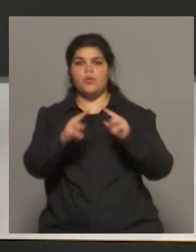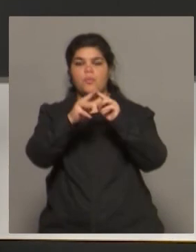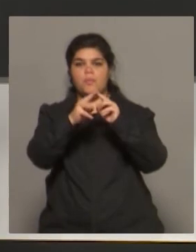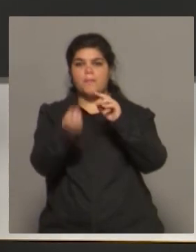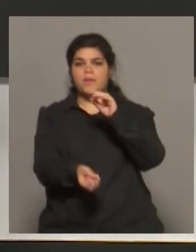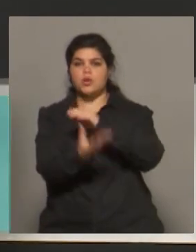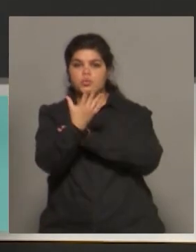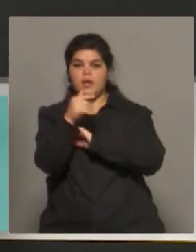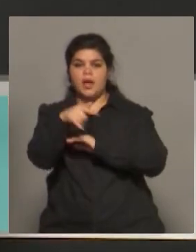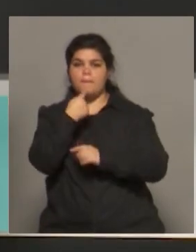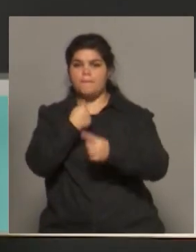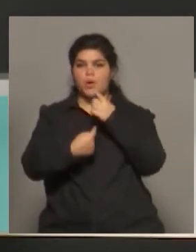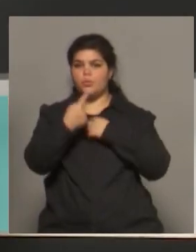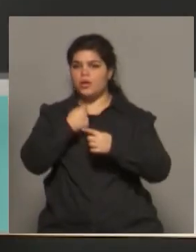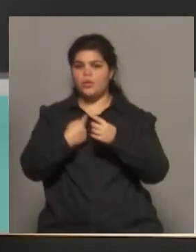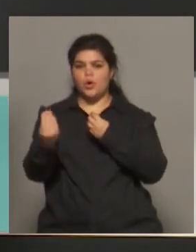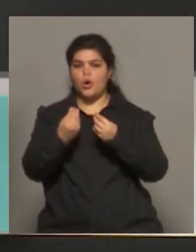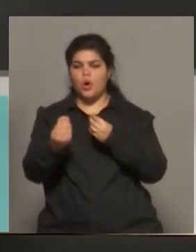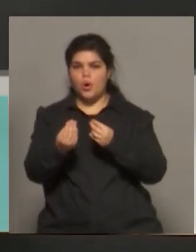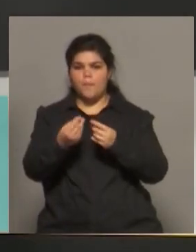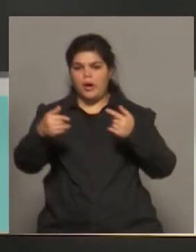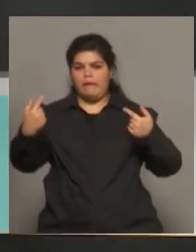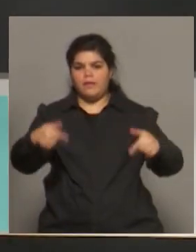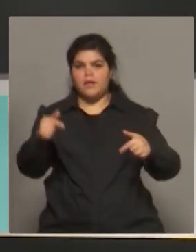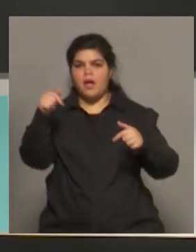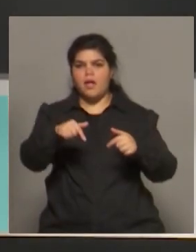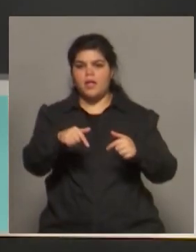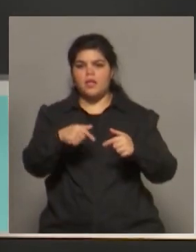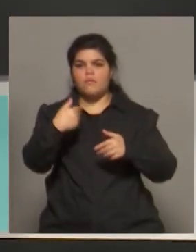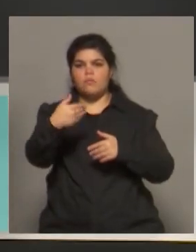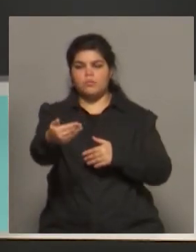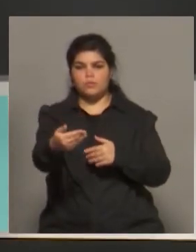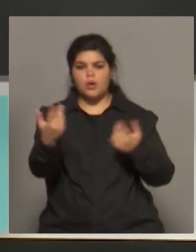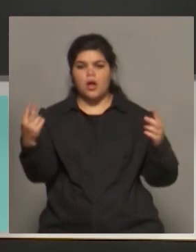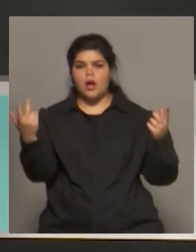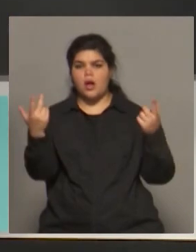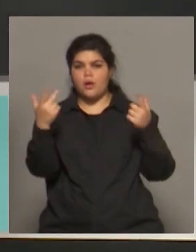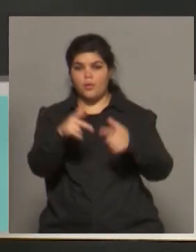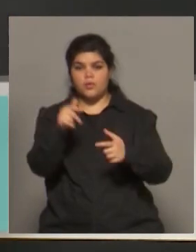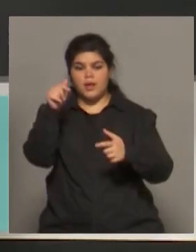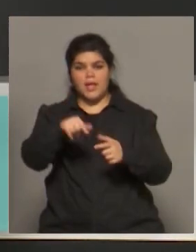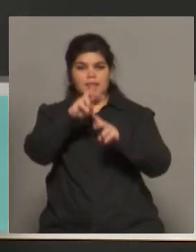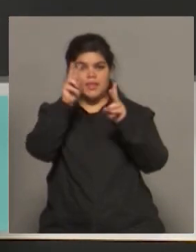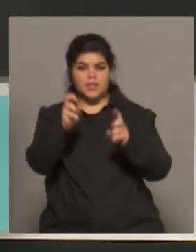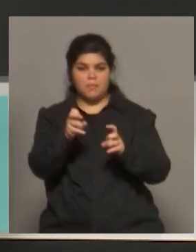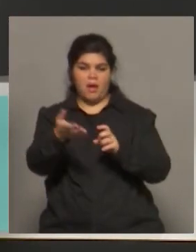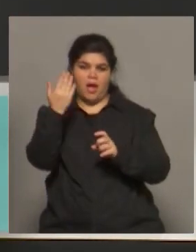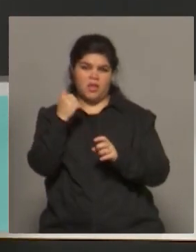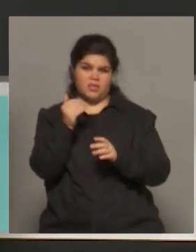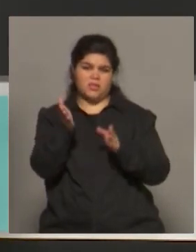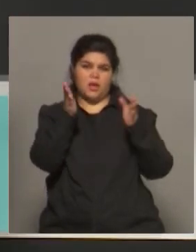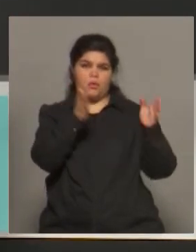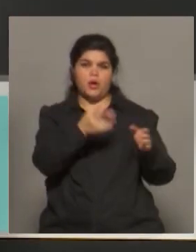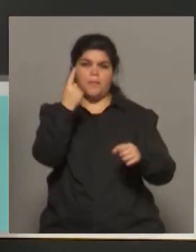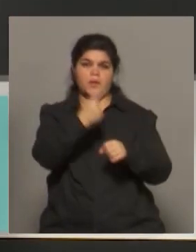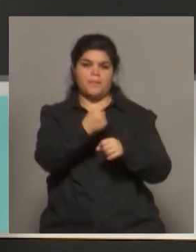preguntándonos qué va a suceder, ¿sí? Cuáles van a ser las consecuencias de esta cumbre de cara a lo que tocábamos en el tema, en el bloque anterior, ¿sí? Las crisis